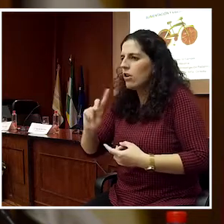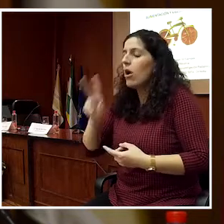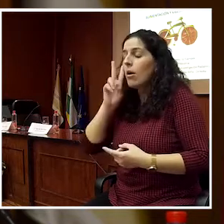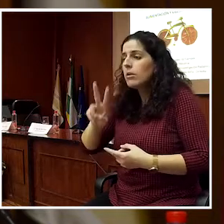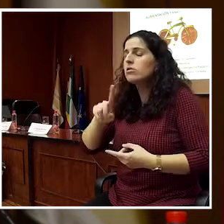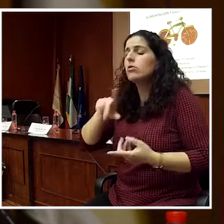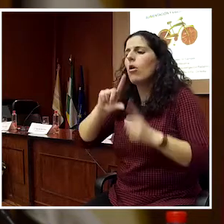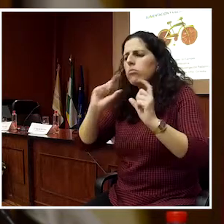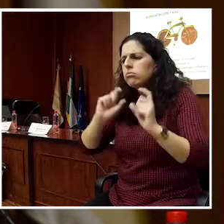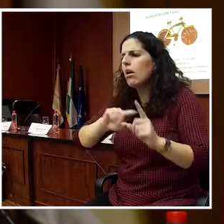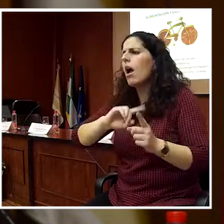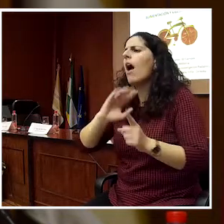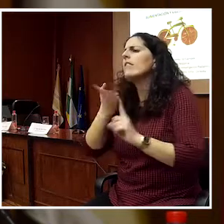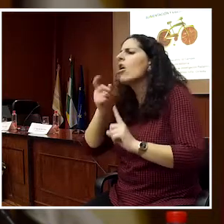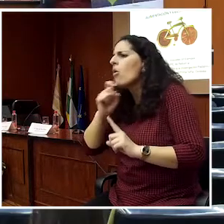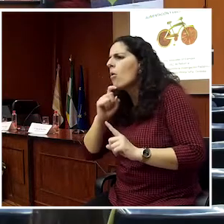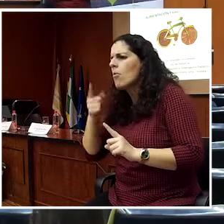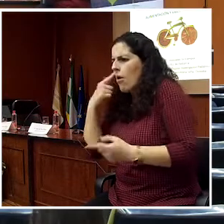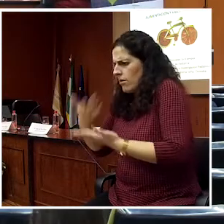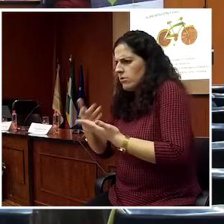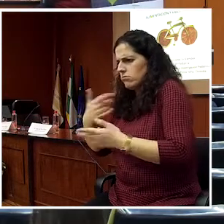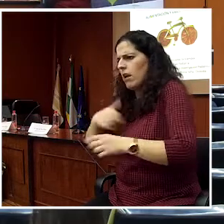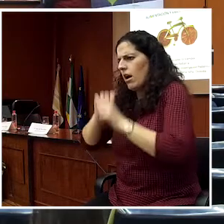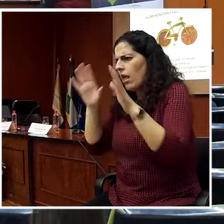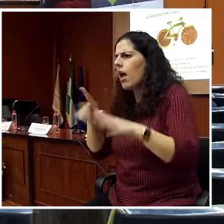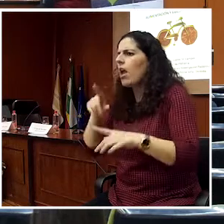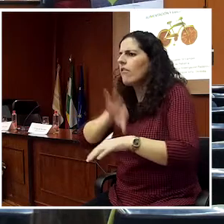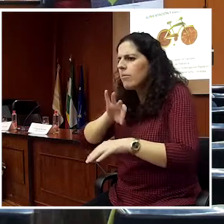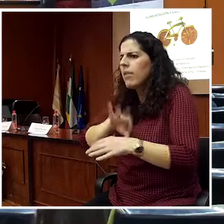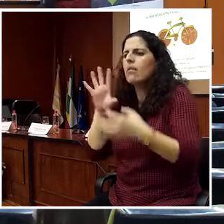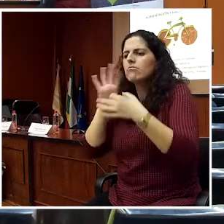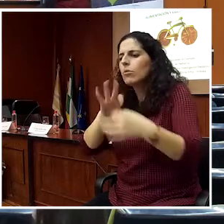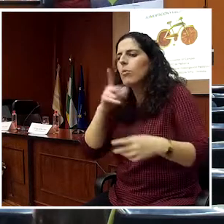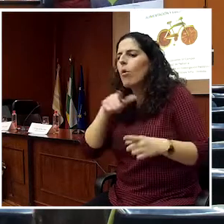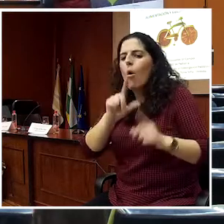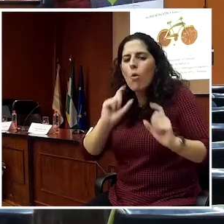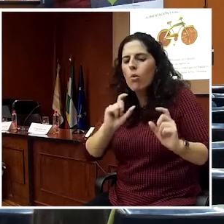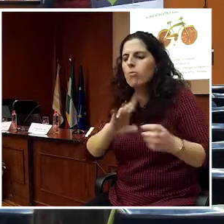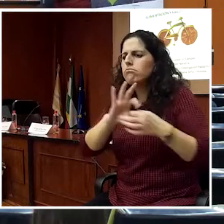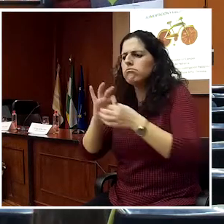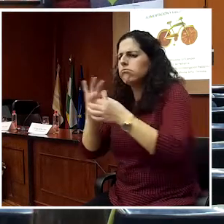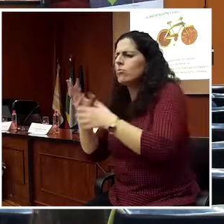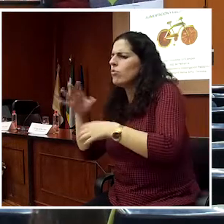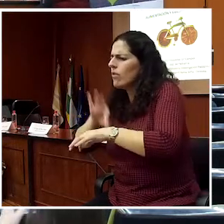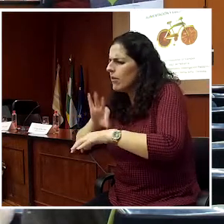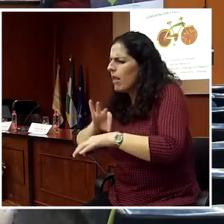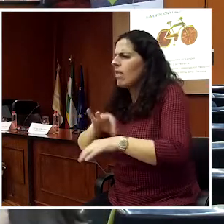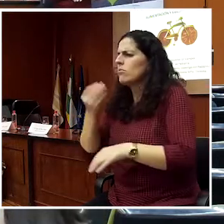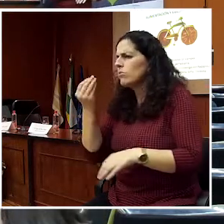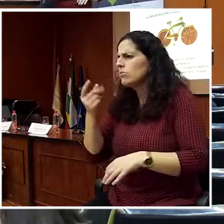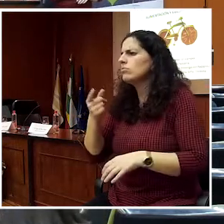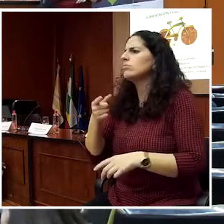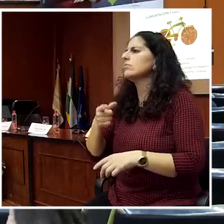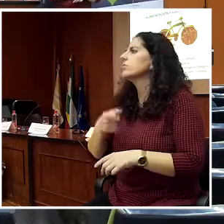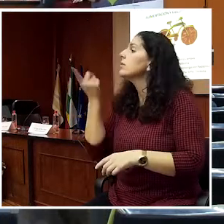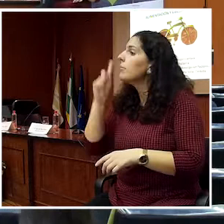obesidad y de todas las enfermedades que van asociadas a ella. Y también vamos a hablar un